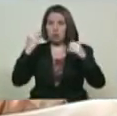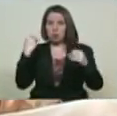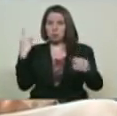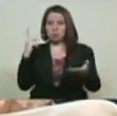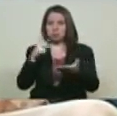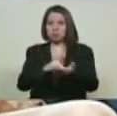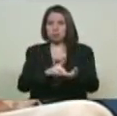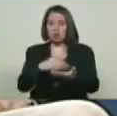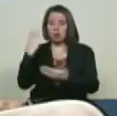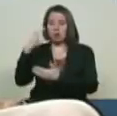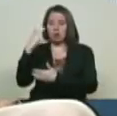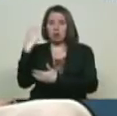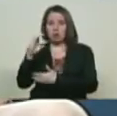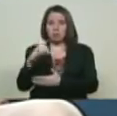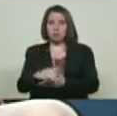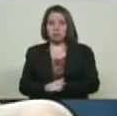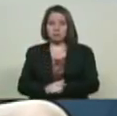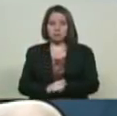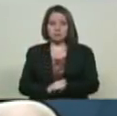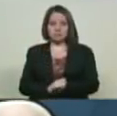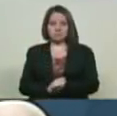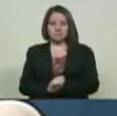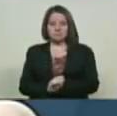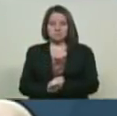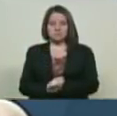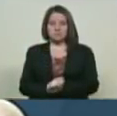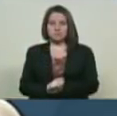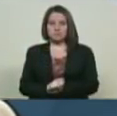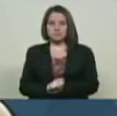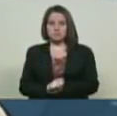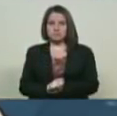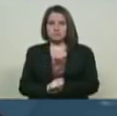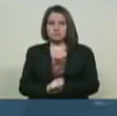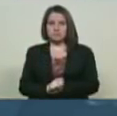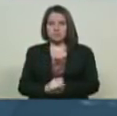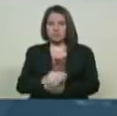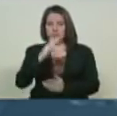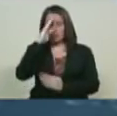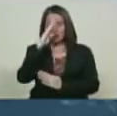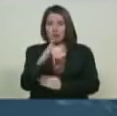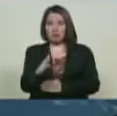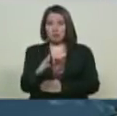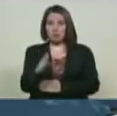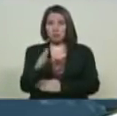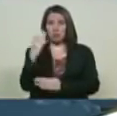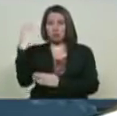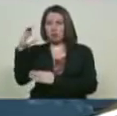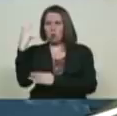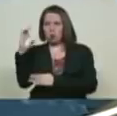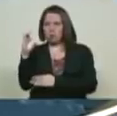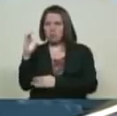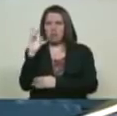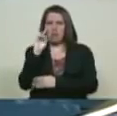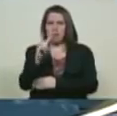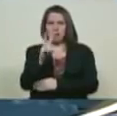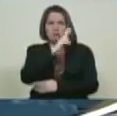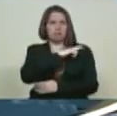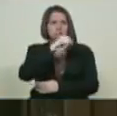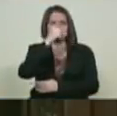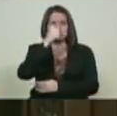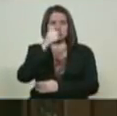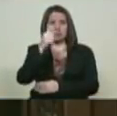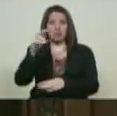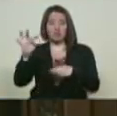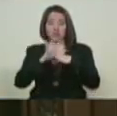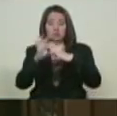Colombia, cómo el director de migración del norte de Santander en Cúcuta, funcionario designado